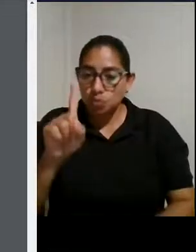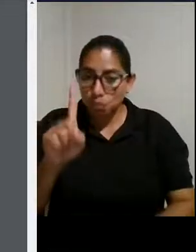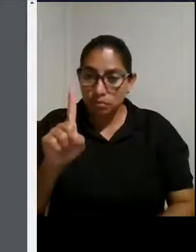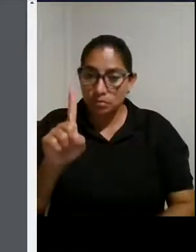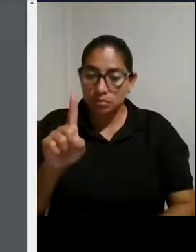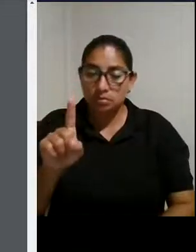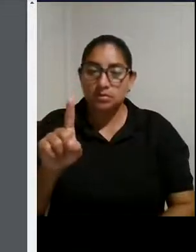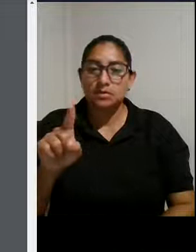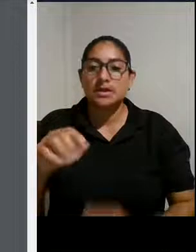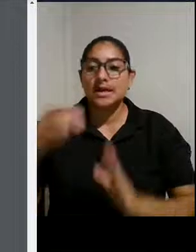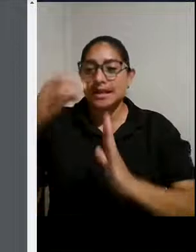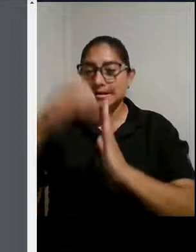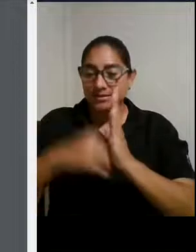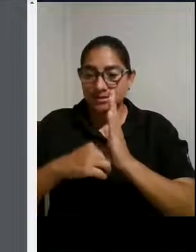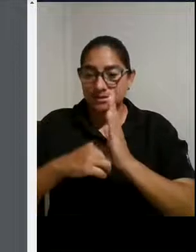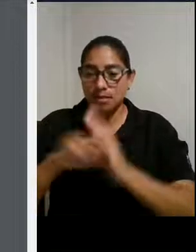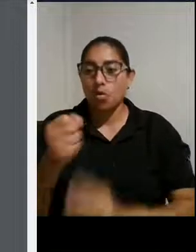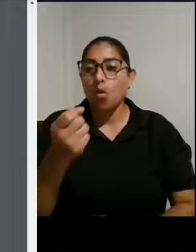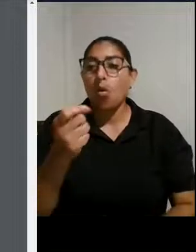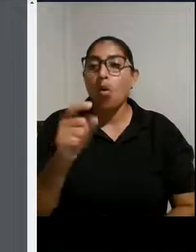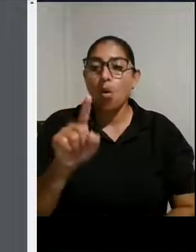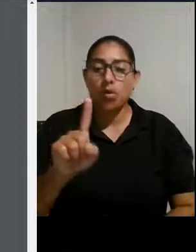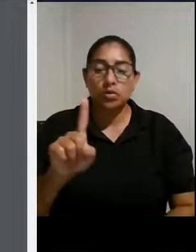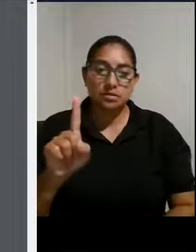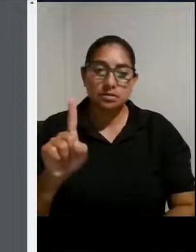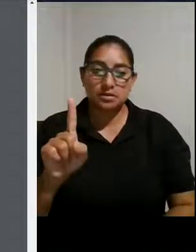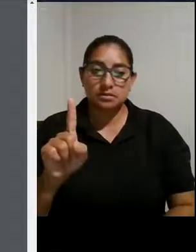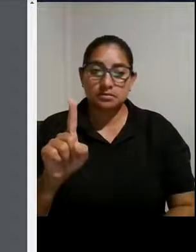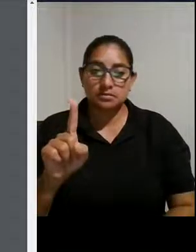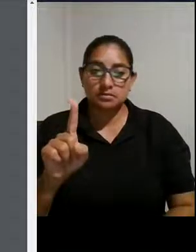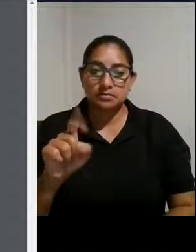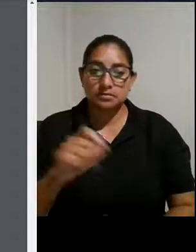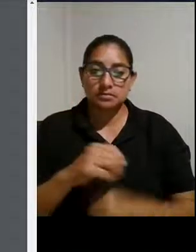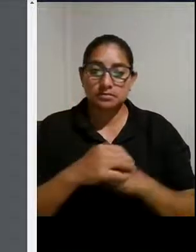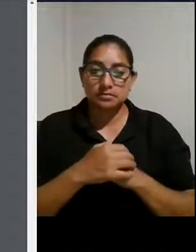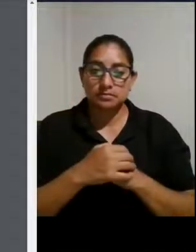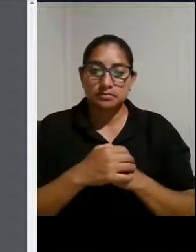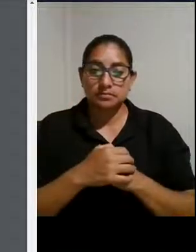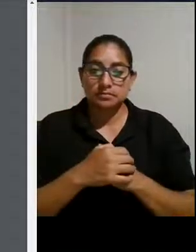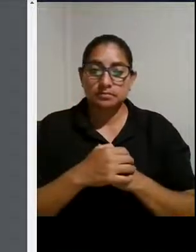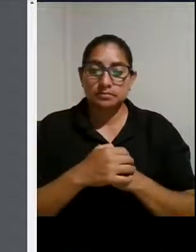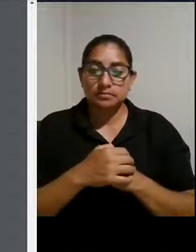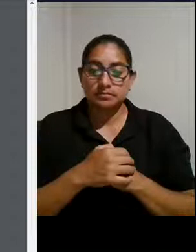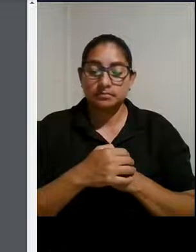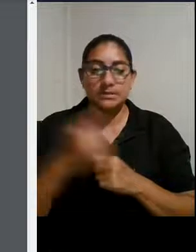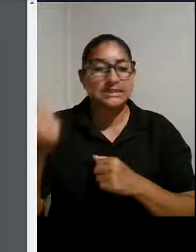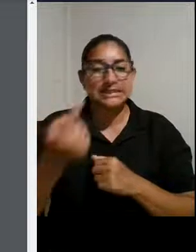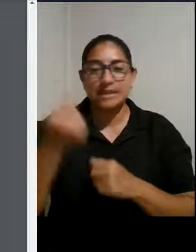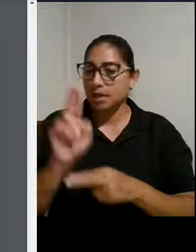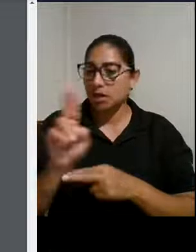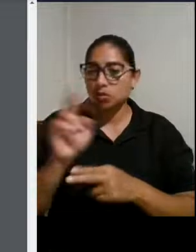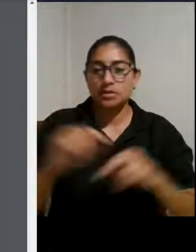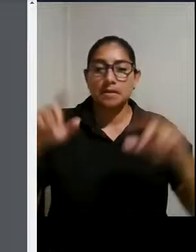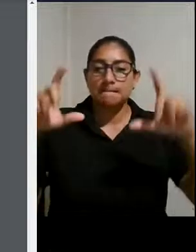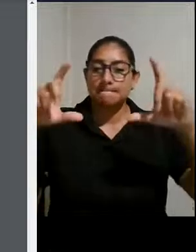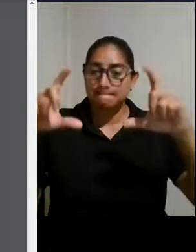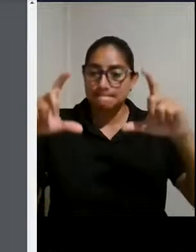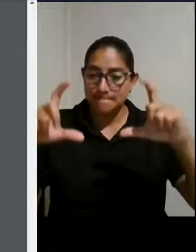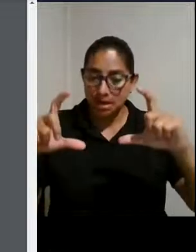Y le restamos la imagen de 11. Entonces, recuerden utilizar el paréntesis, ¿verdad? Es